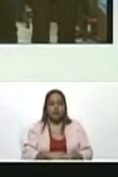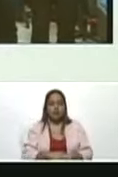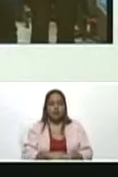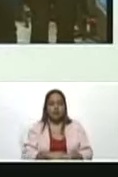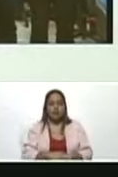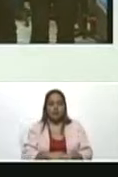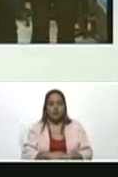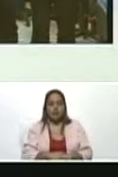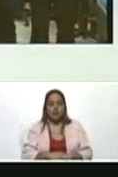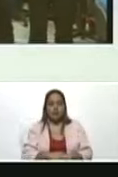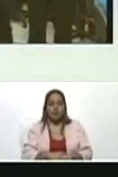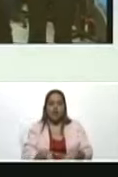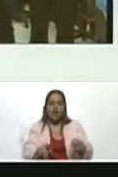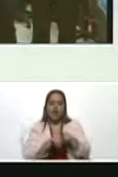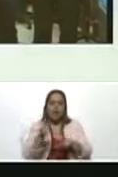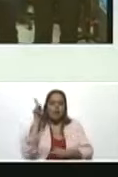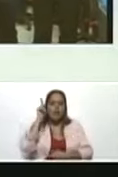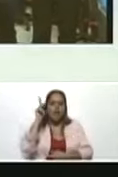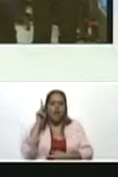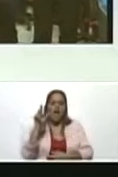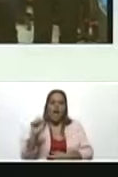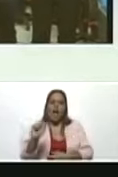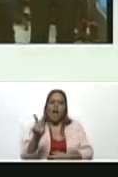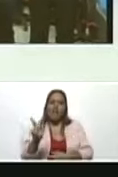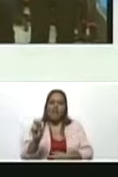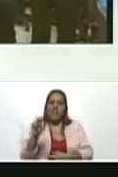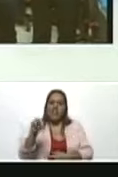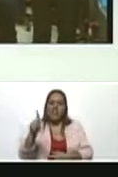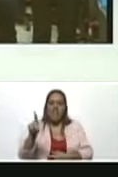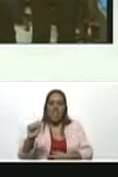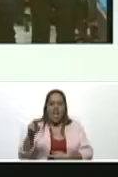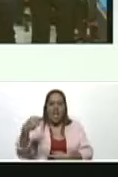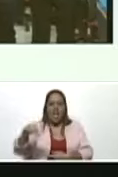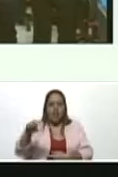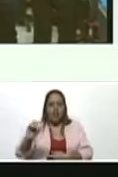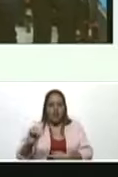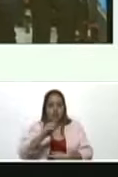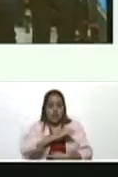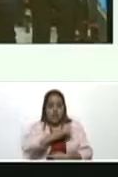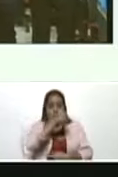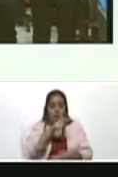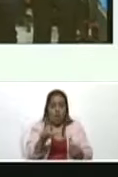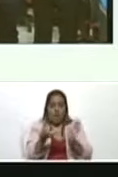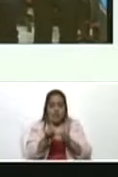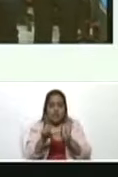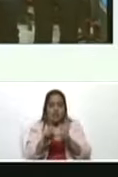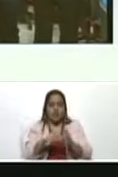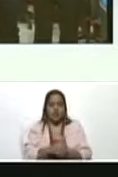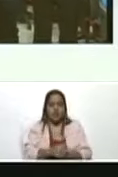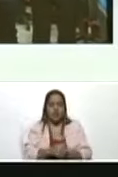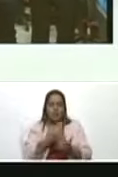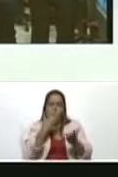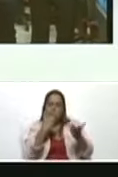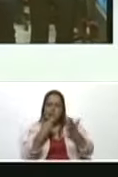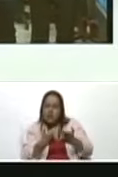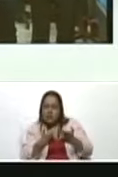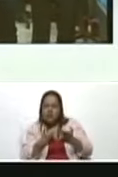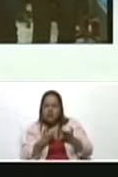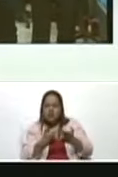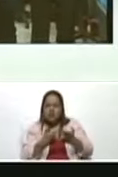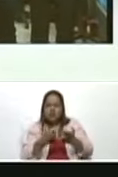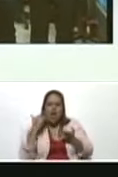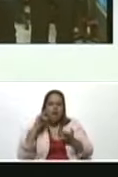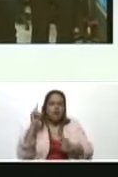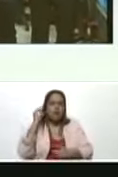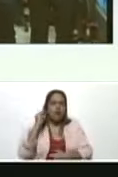Igual el profesor Avendaño, William Avendaño, director del liceo, me dice que por ahí está